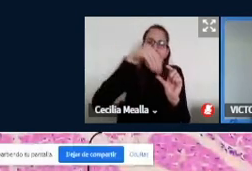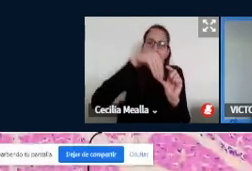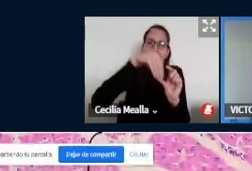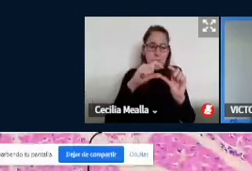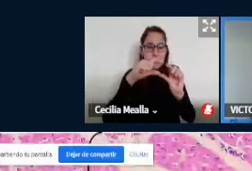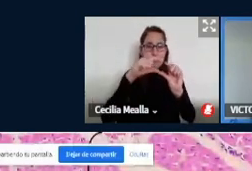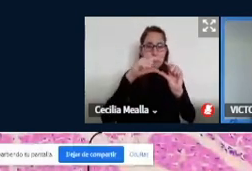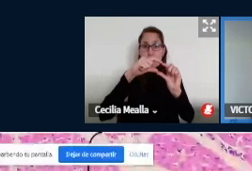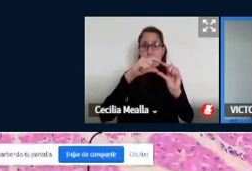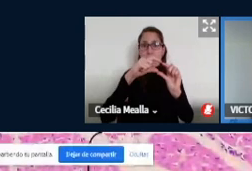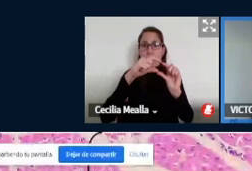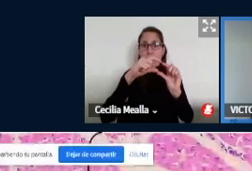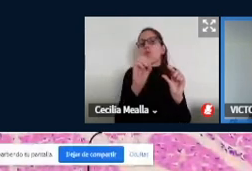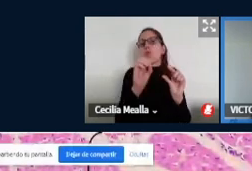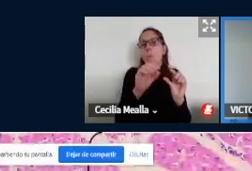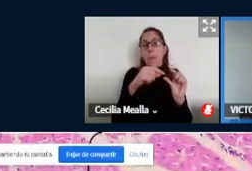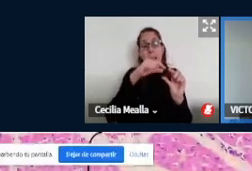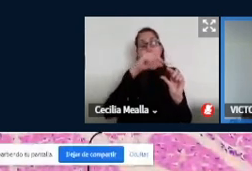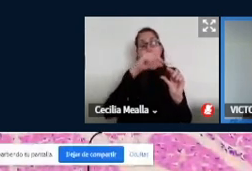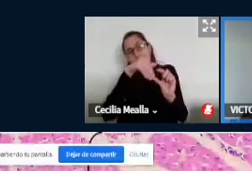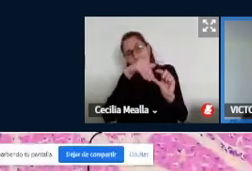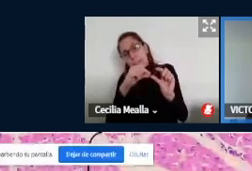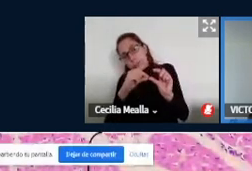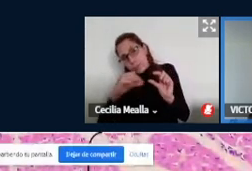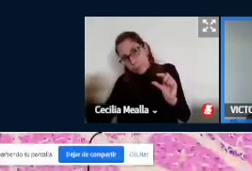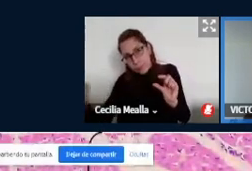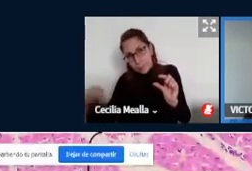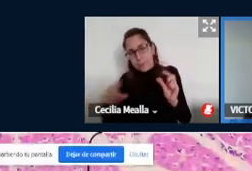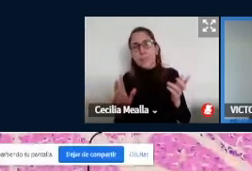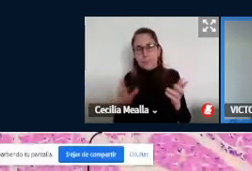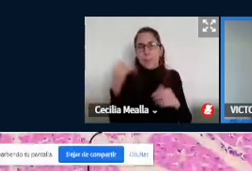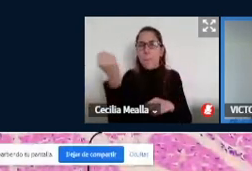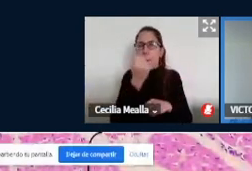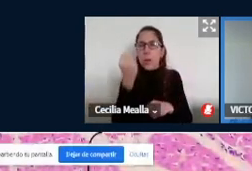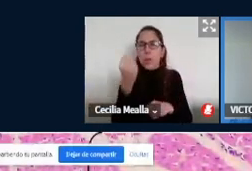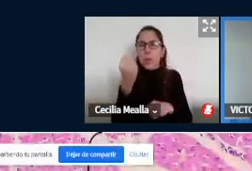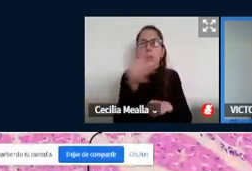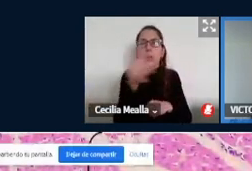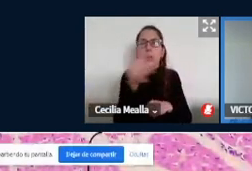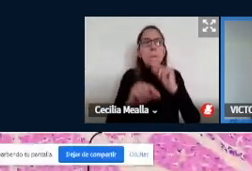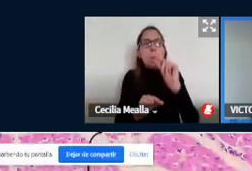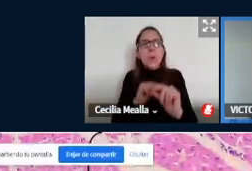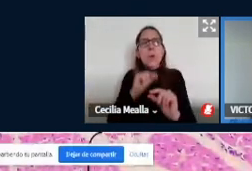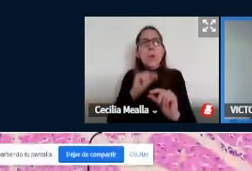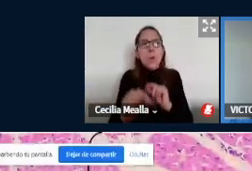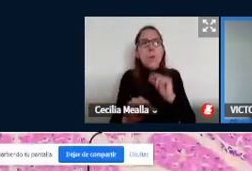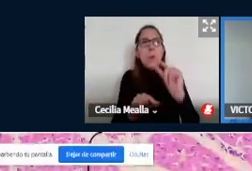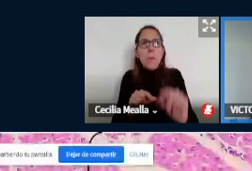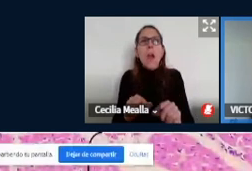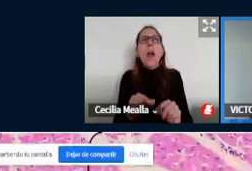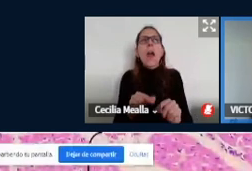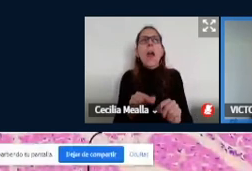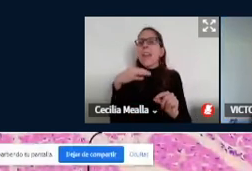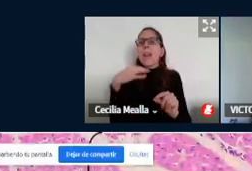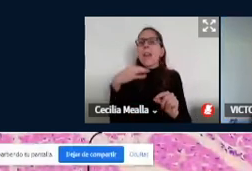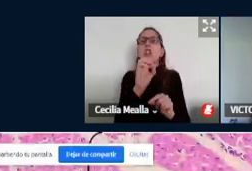la otra comisión, empiecen a apropiarse de los nombres